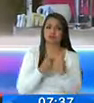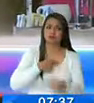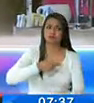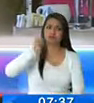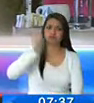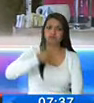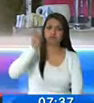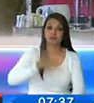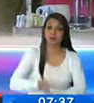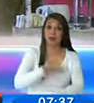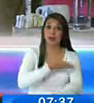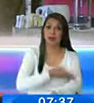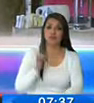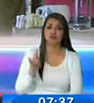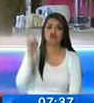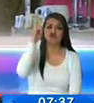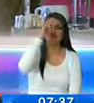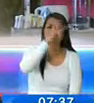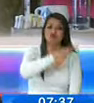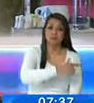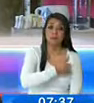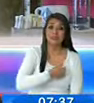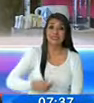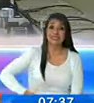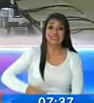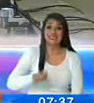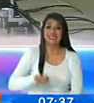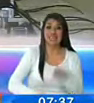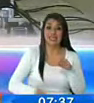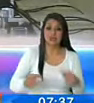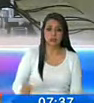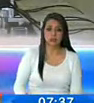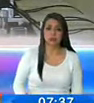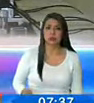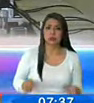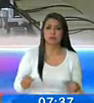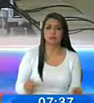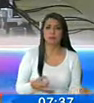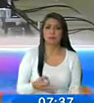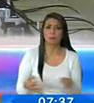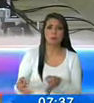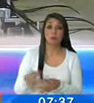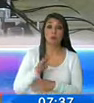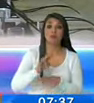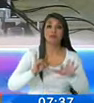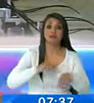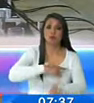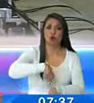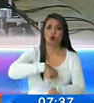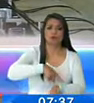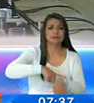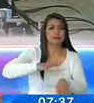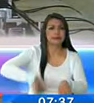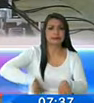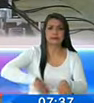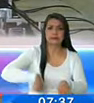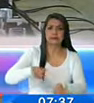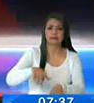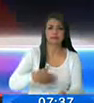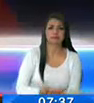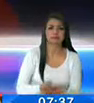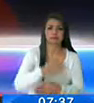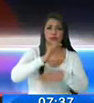pues durante su viaje el avión presidencial presentó un desperfecto que tardó cerca de 26 horas, retrasando así su